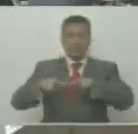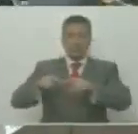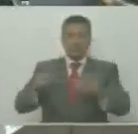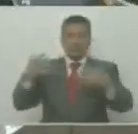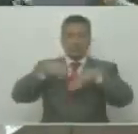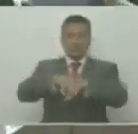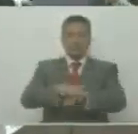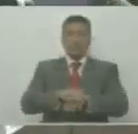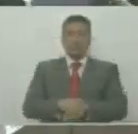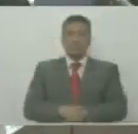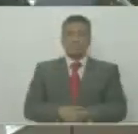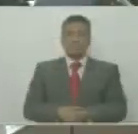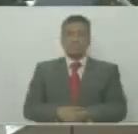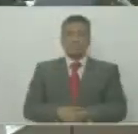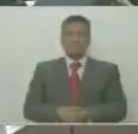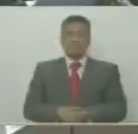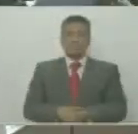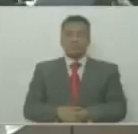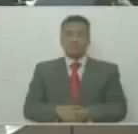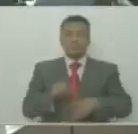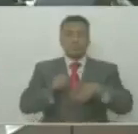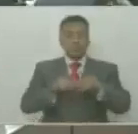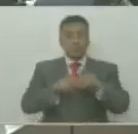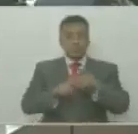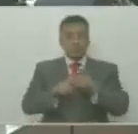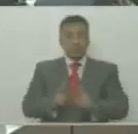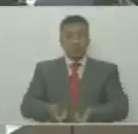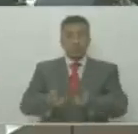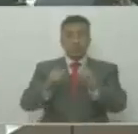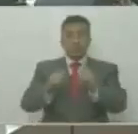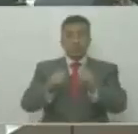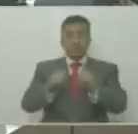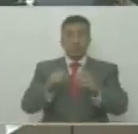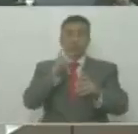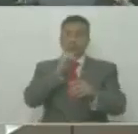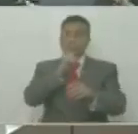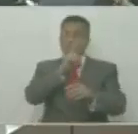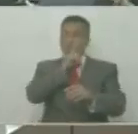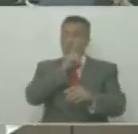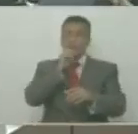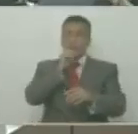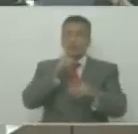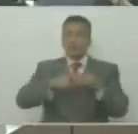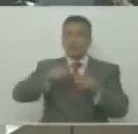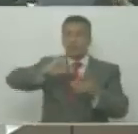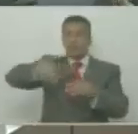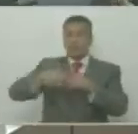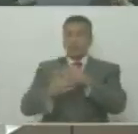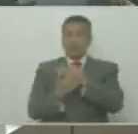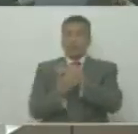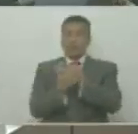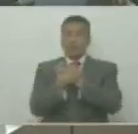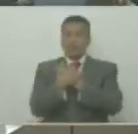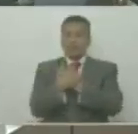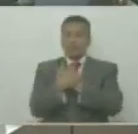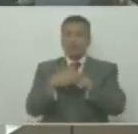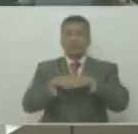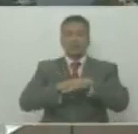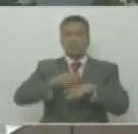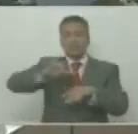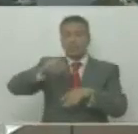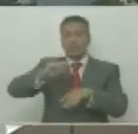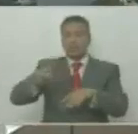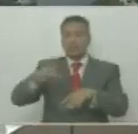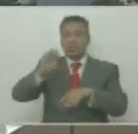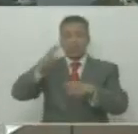Integración, mediante el cual autoriza el nombramiento del ciudadano Jorge Hidalgo Valero Briceño